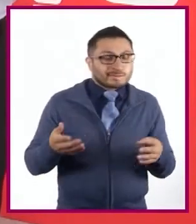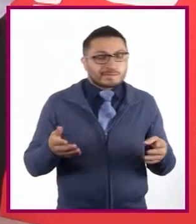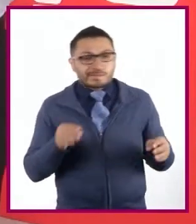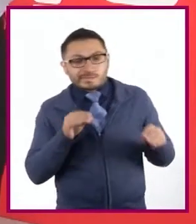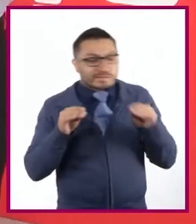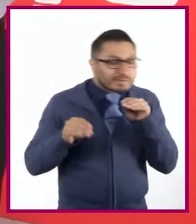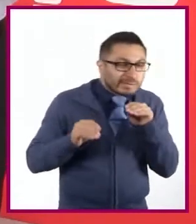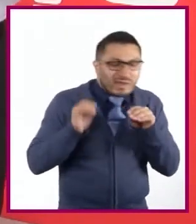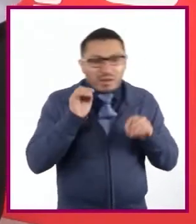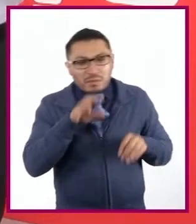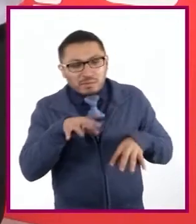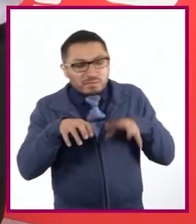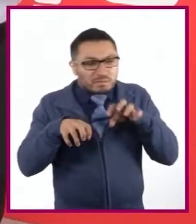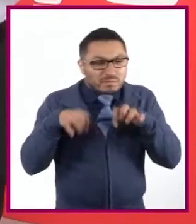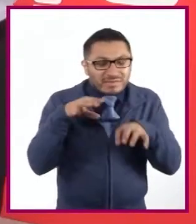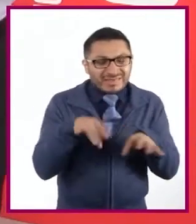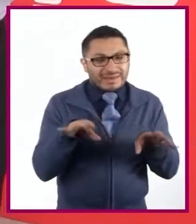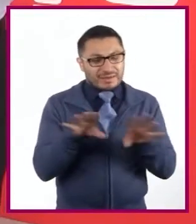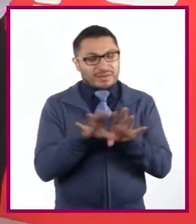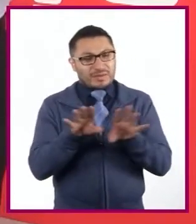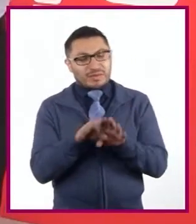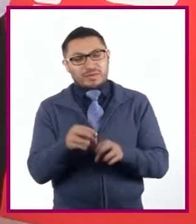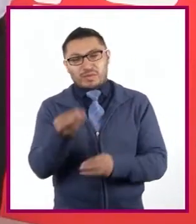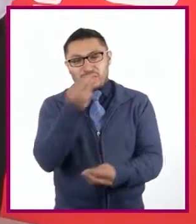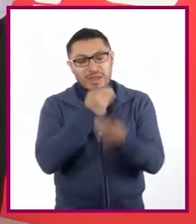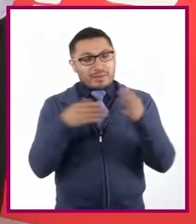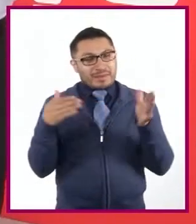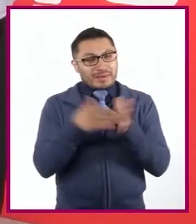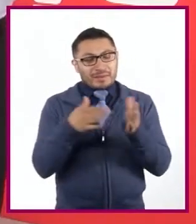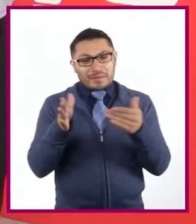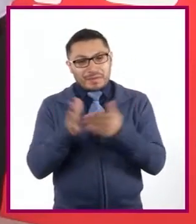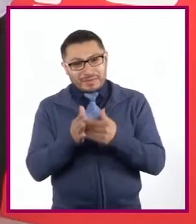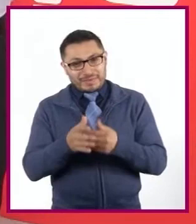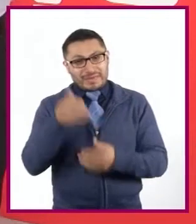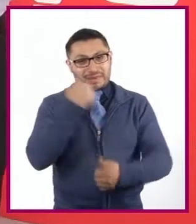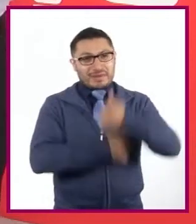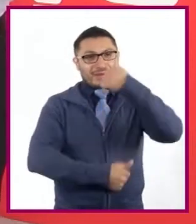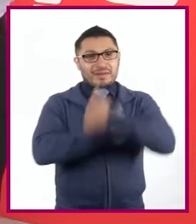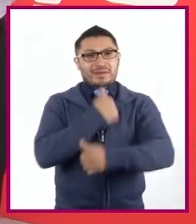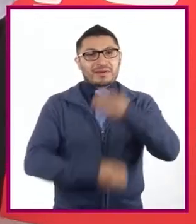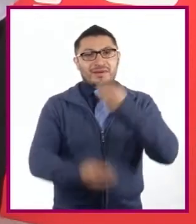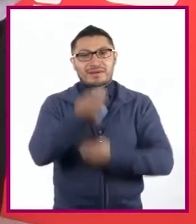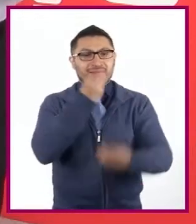tanto el gato atigrado como el negro con blanco. Tuvieron que competir por la comida.